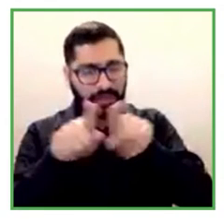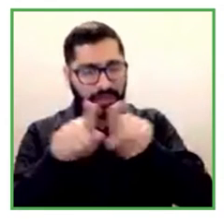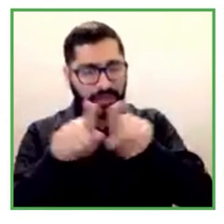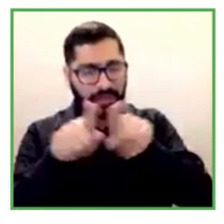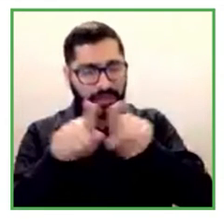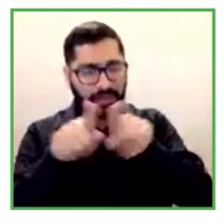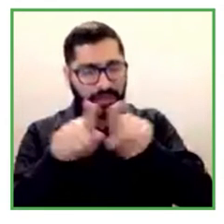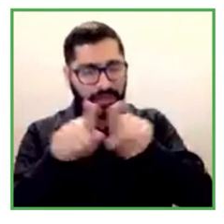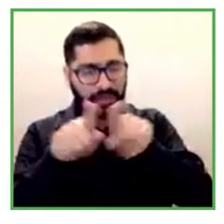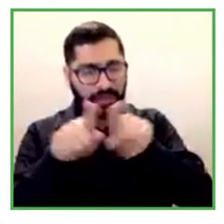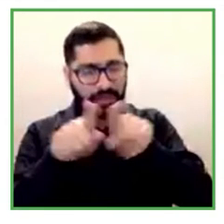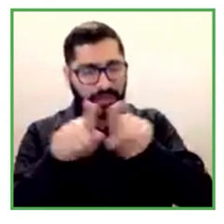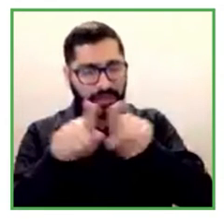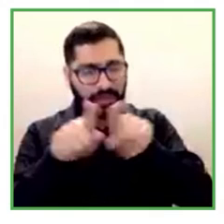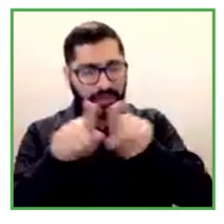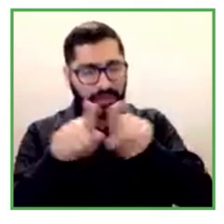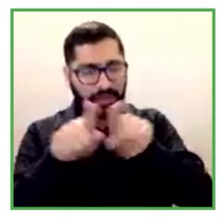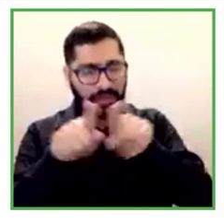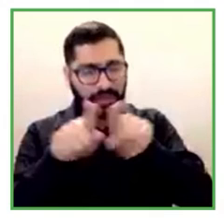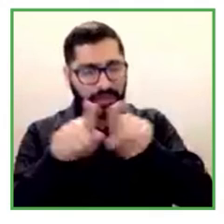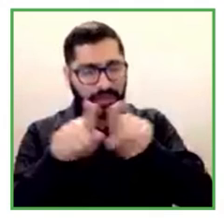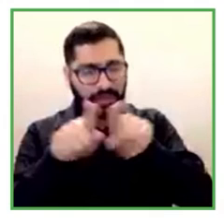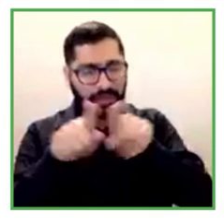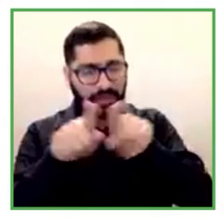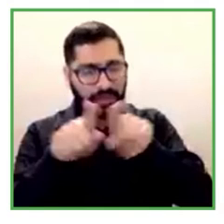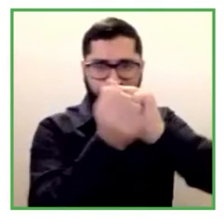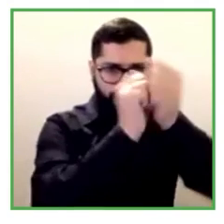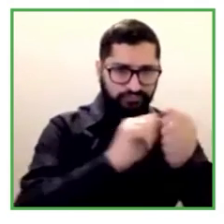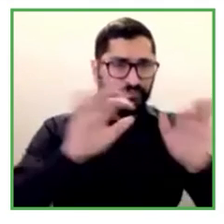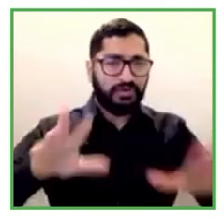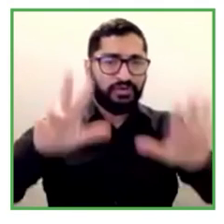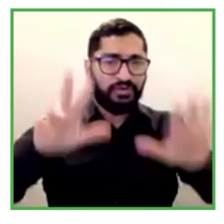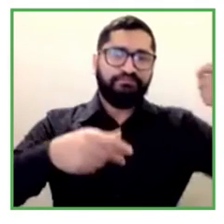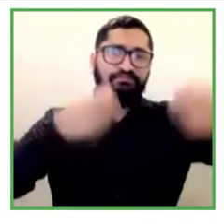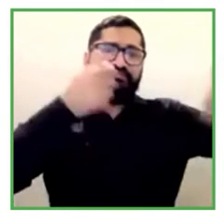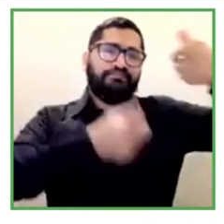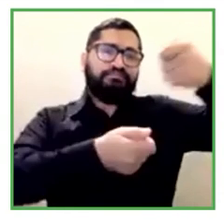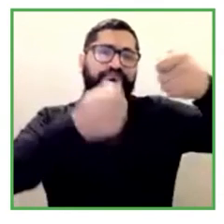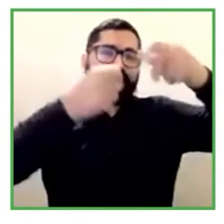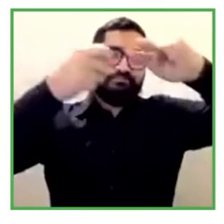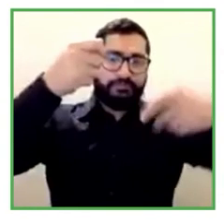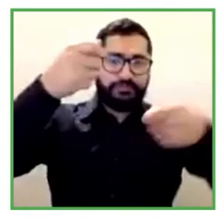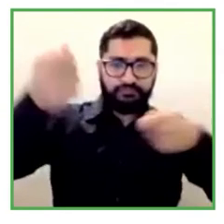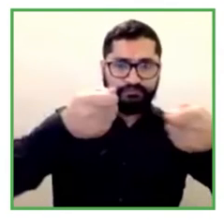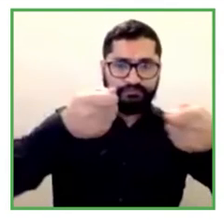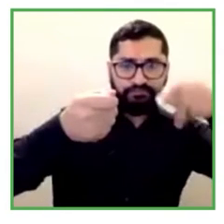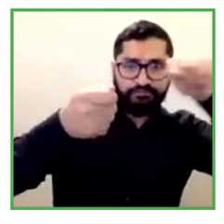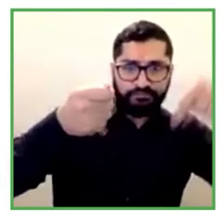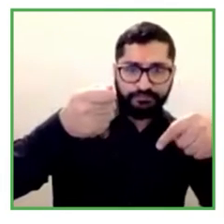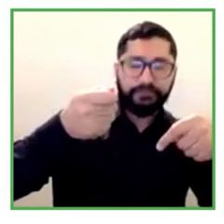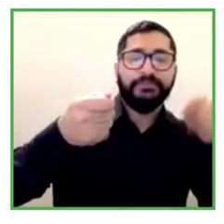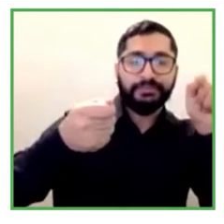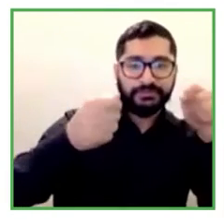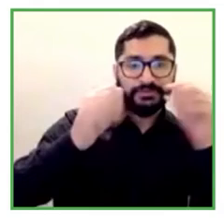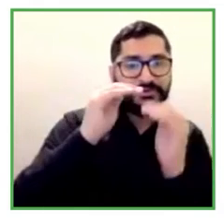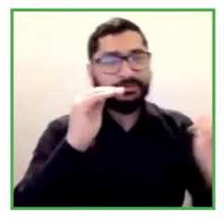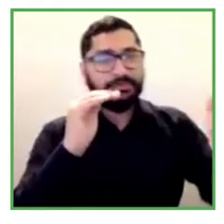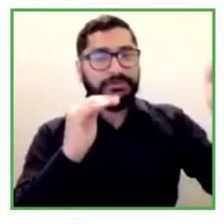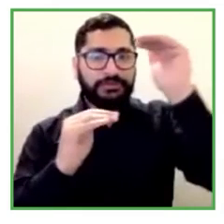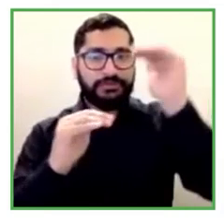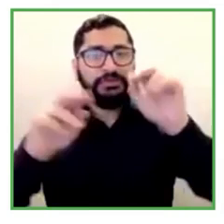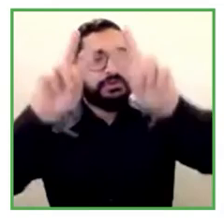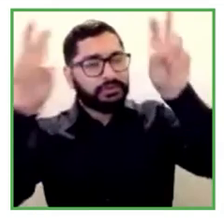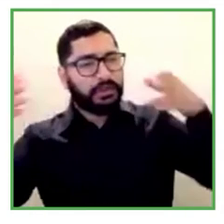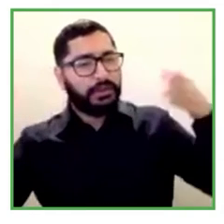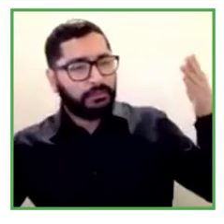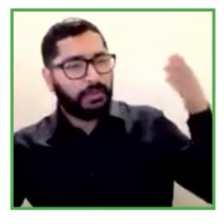el presidente a un 21%, por ejemplo. Y también aumentamos un 70% las personas con discapacidad